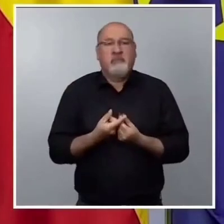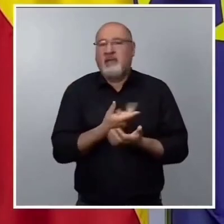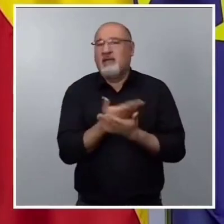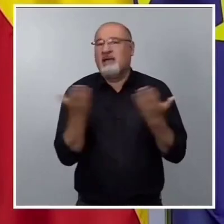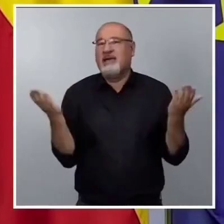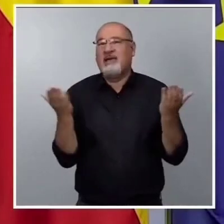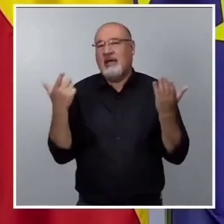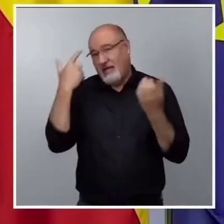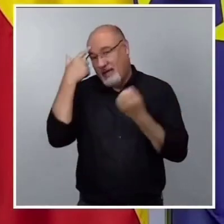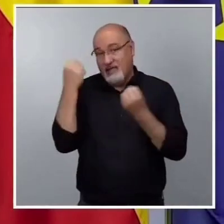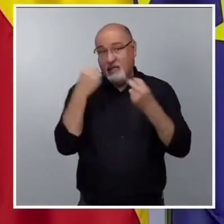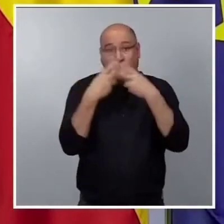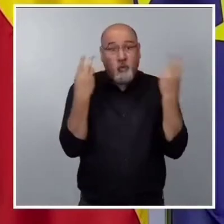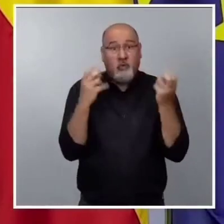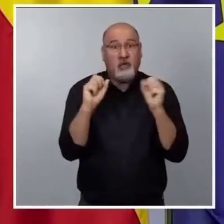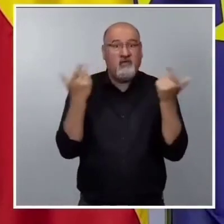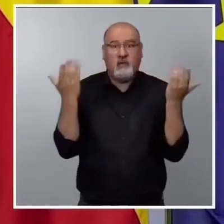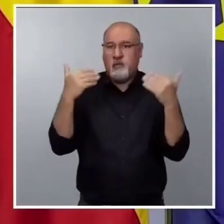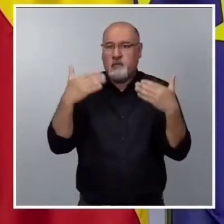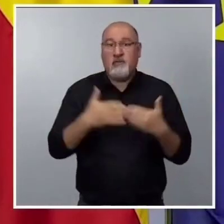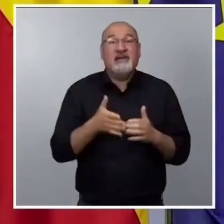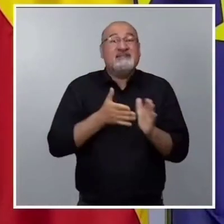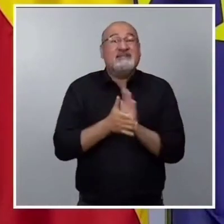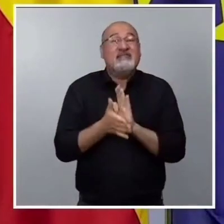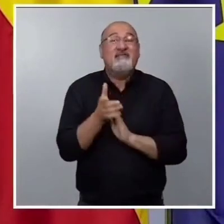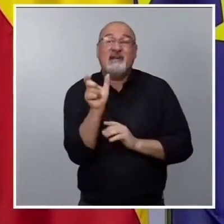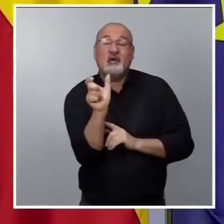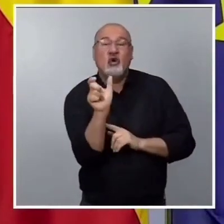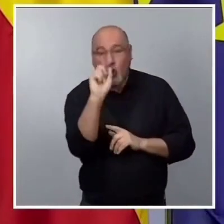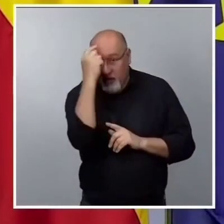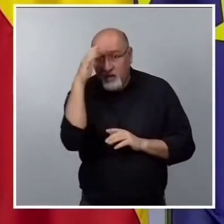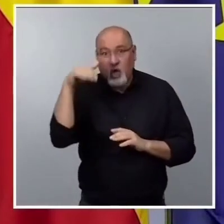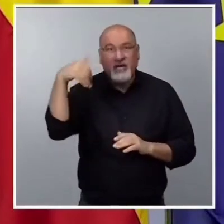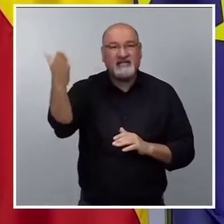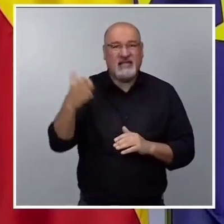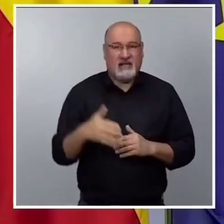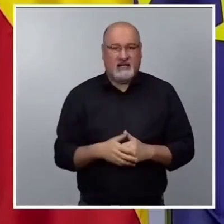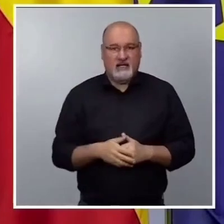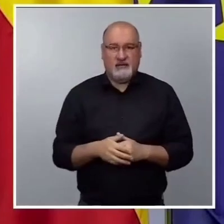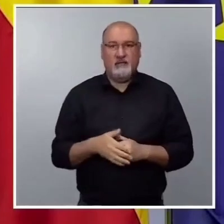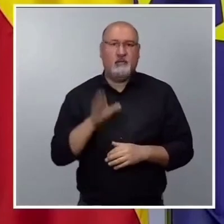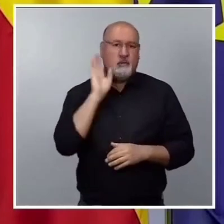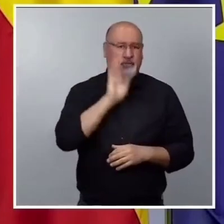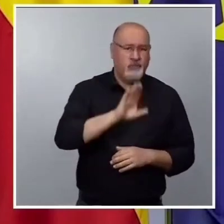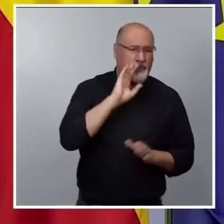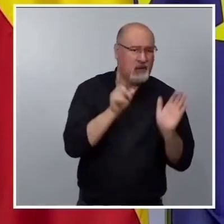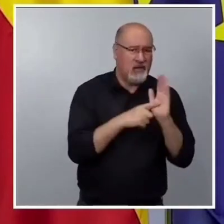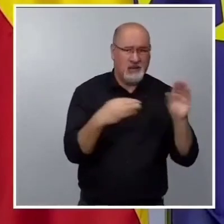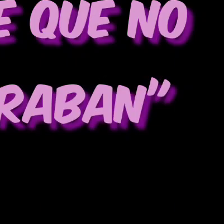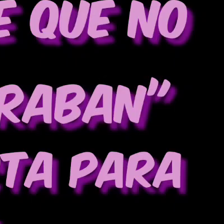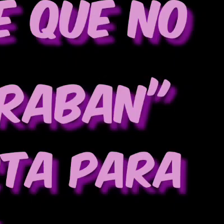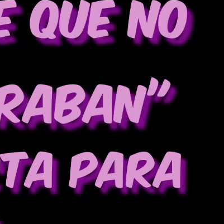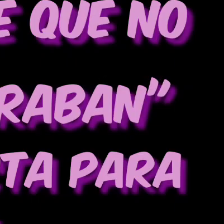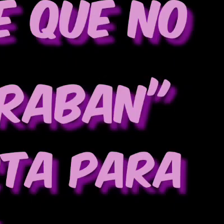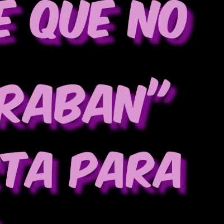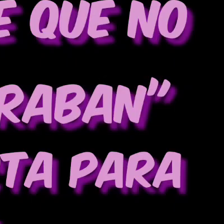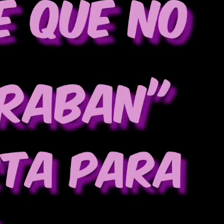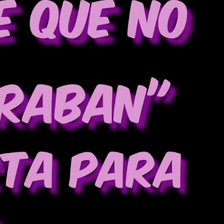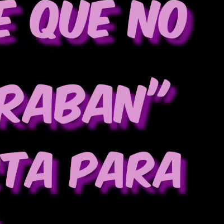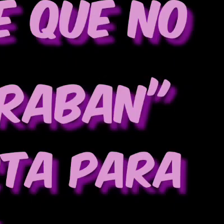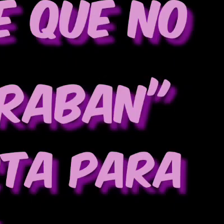eso calificamos esta intervención estas intervenciones de ilícitas y de externas ese es el motivo